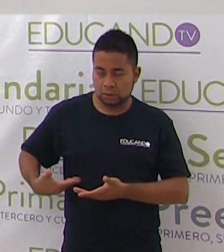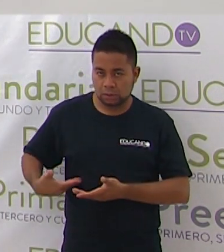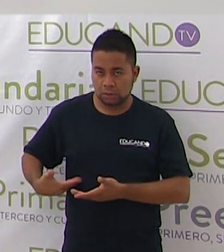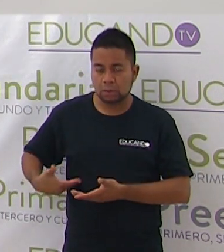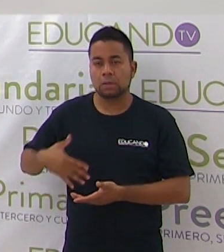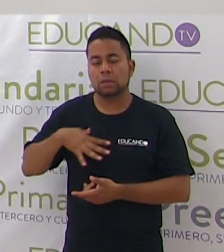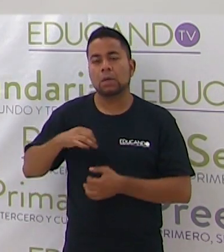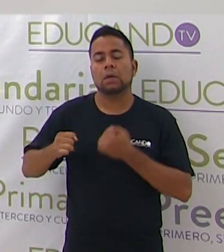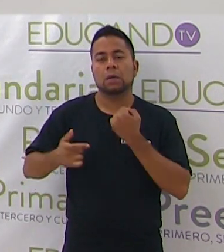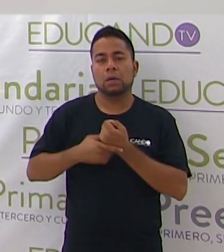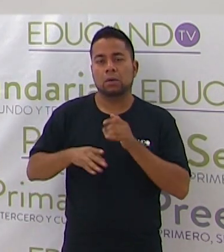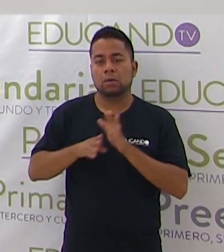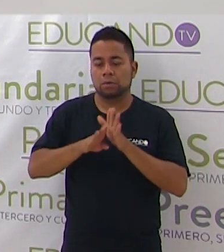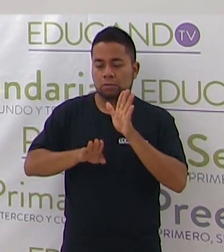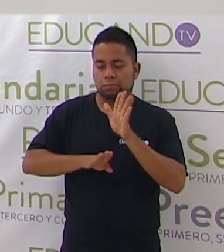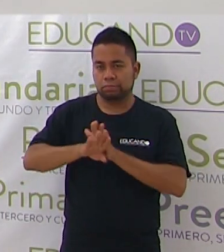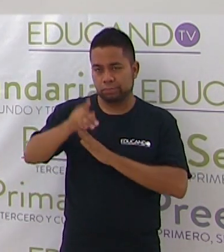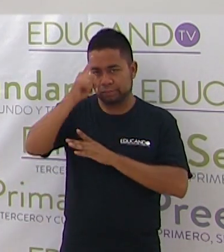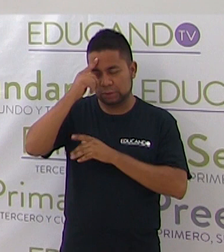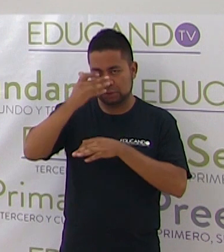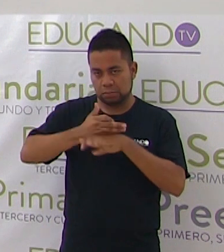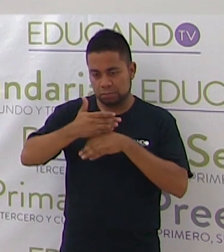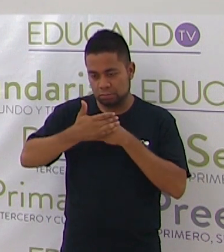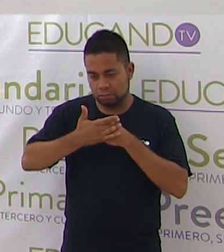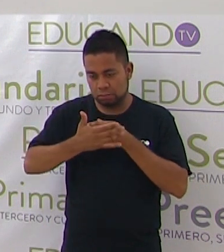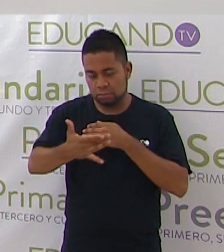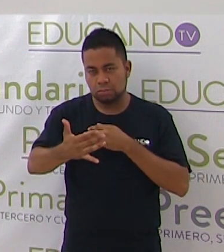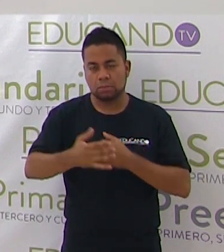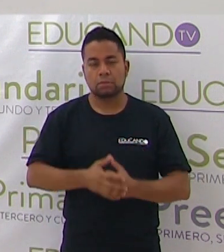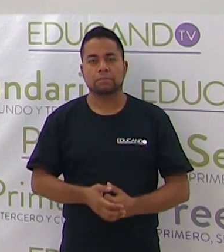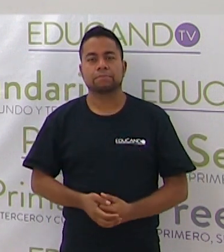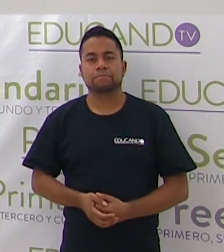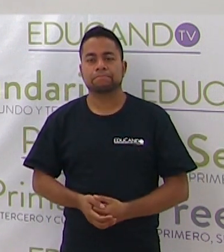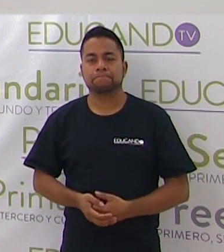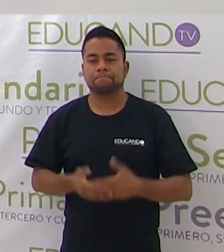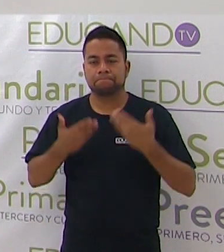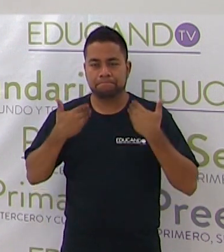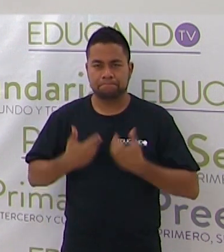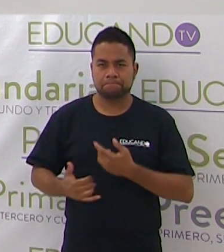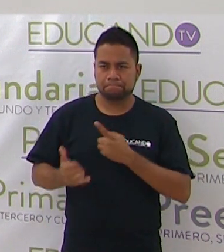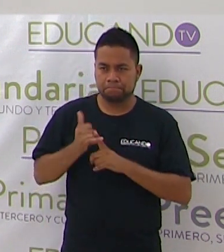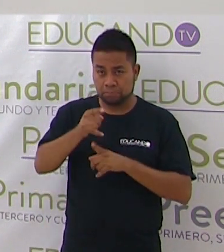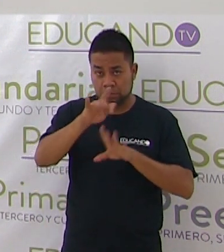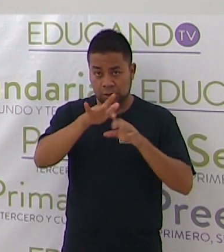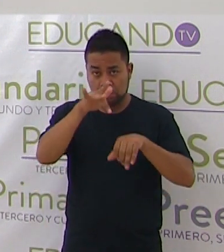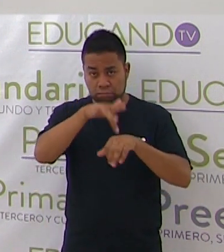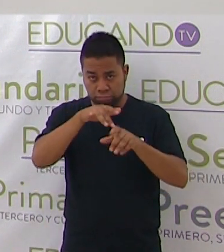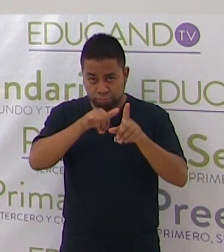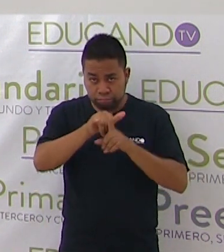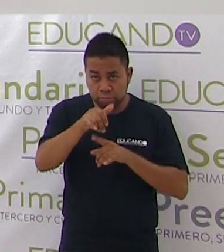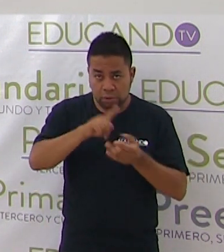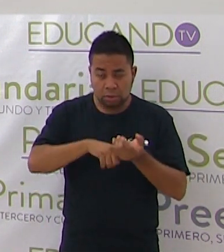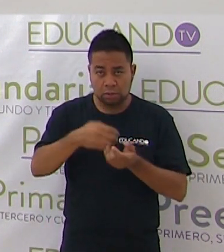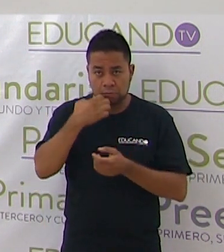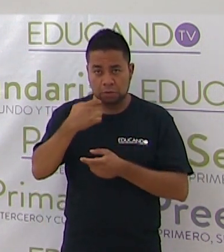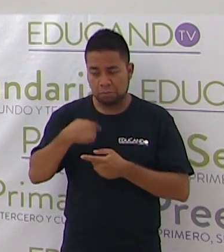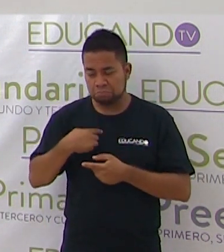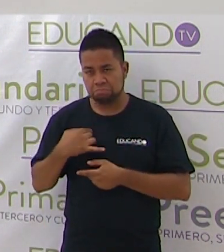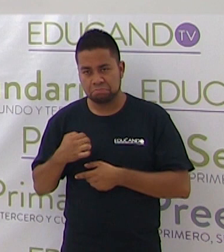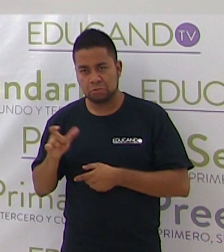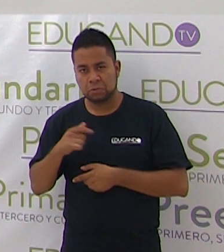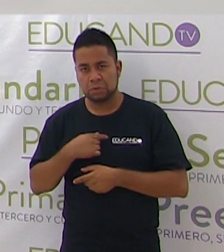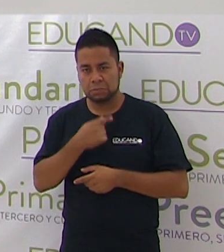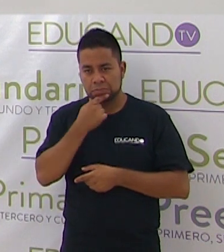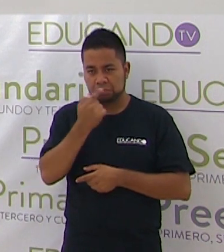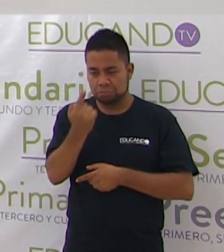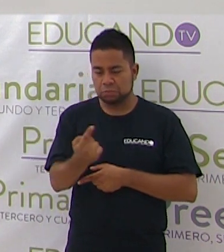tenga mucho eco en estos días. Los que hemos sufrido bullying ¿Ustedes han sufrido bullying en su escuela? Yo sí. Yo cuando fui